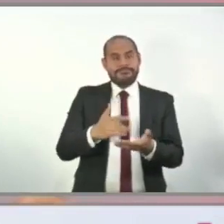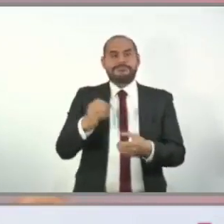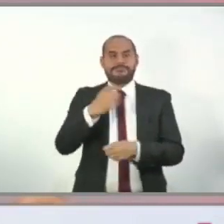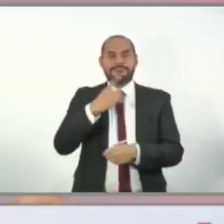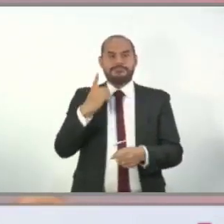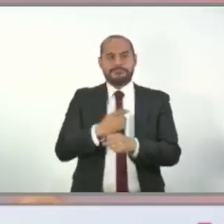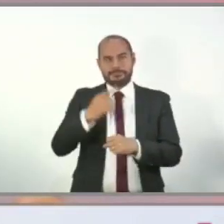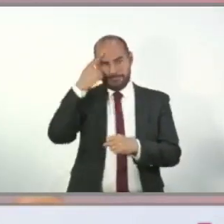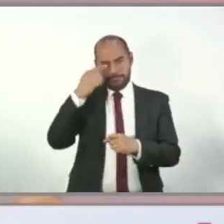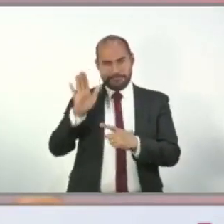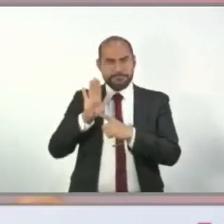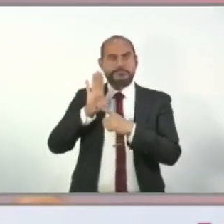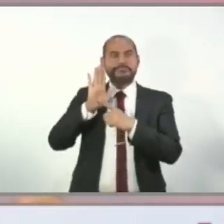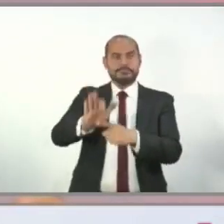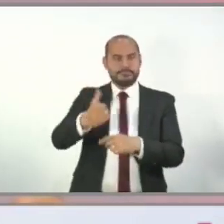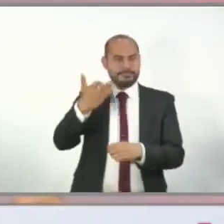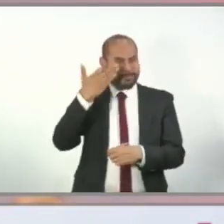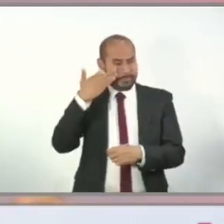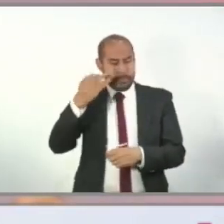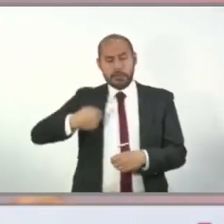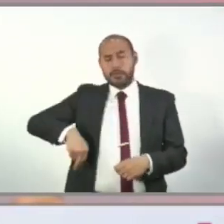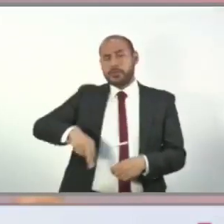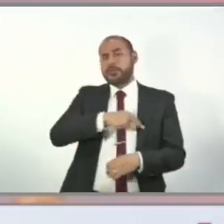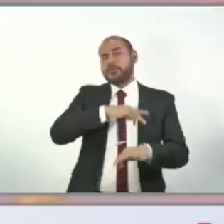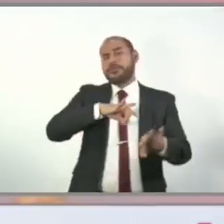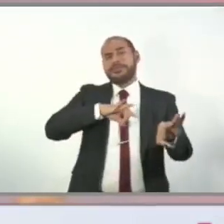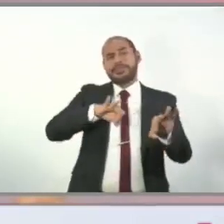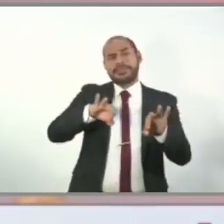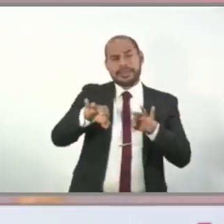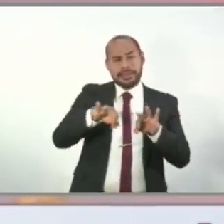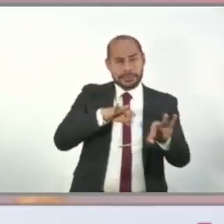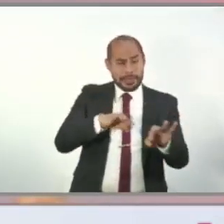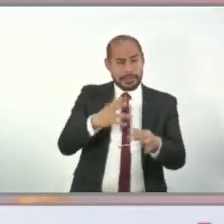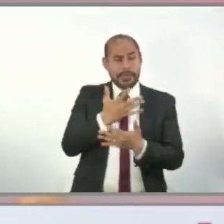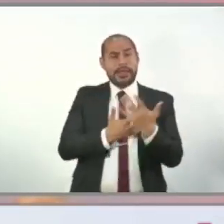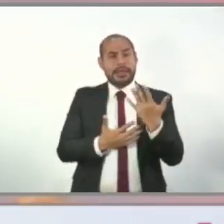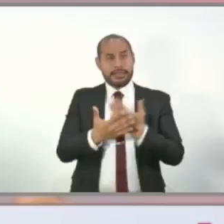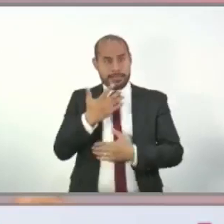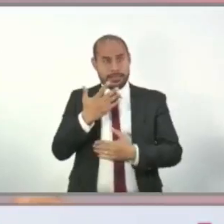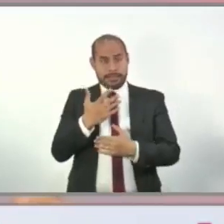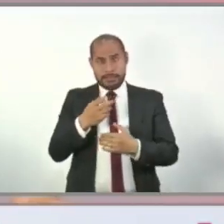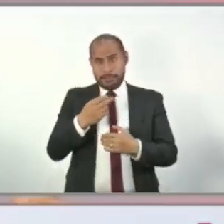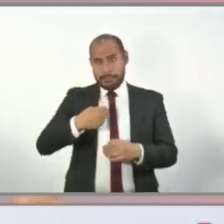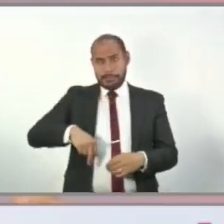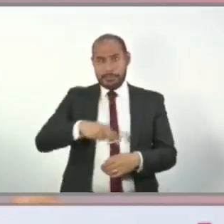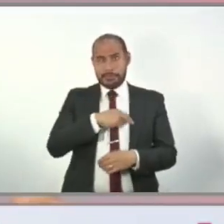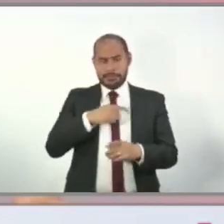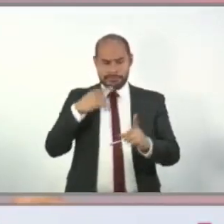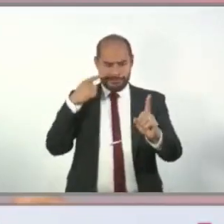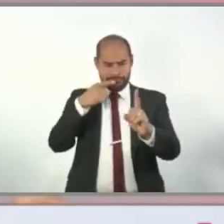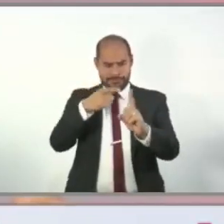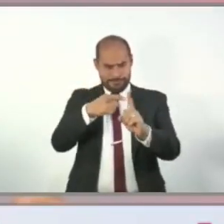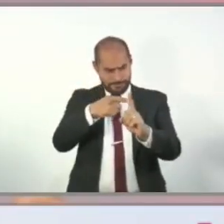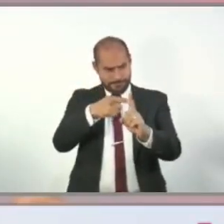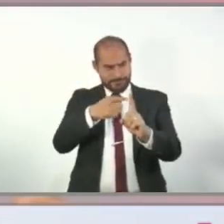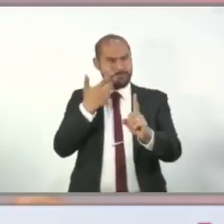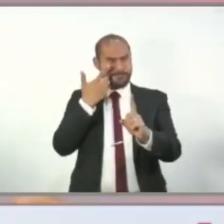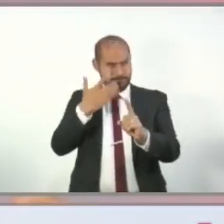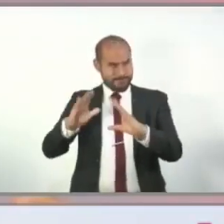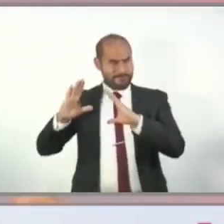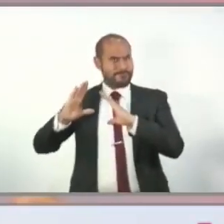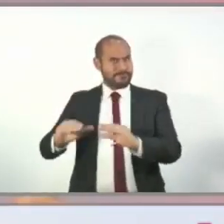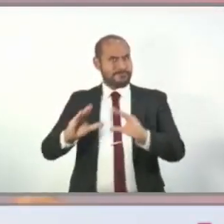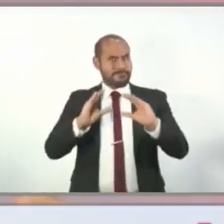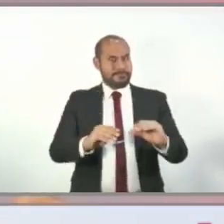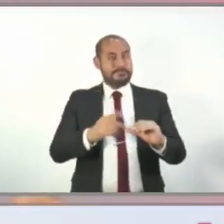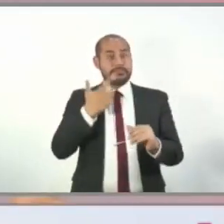para atestiguar el fruto de nuestro trabajo y reivindicar el sentido trascendente de nuestra misión educativa que